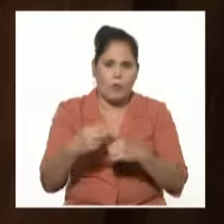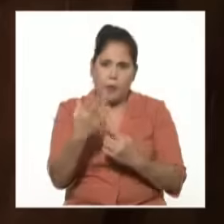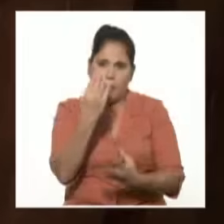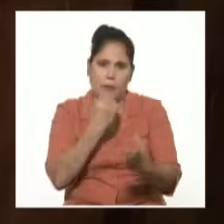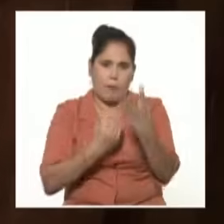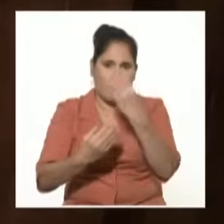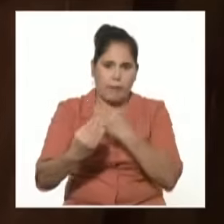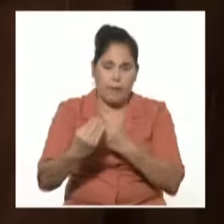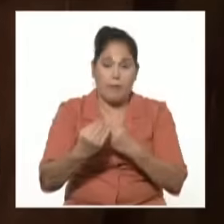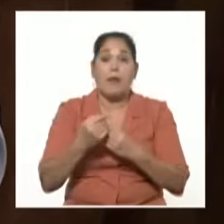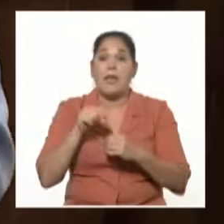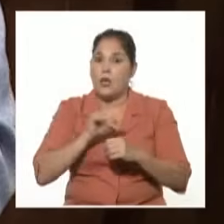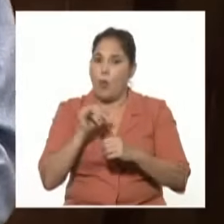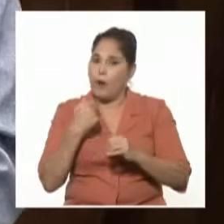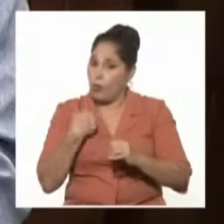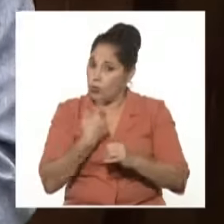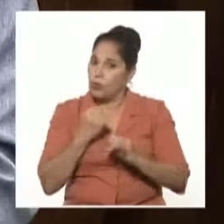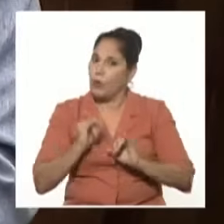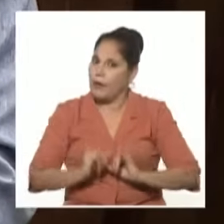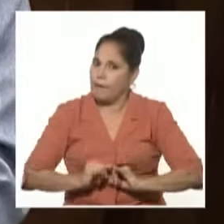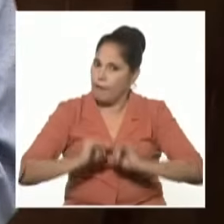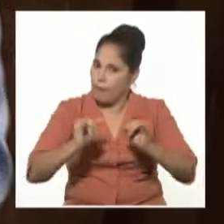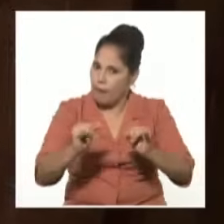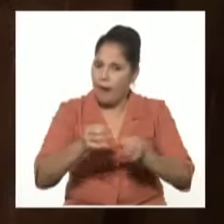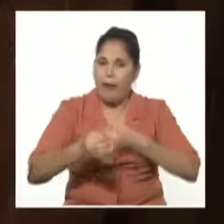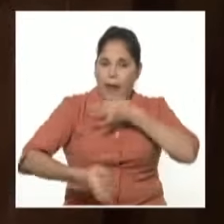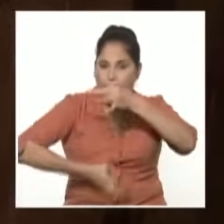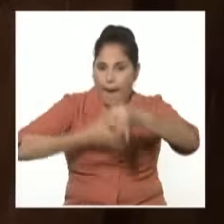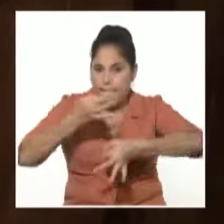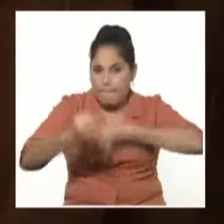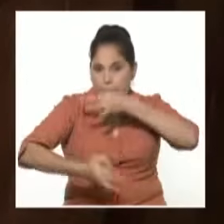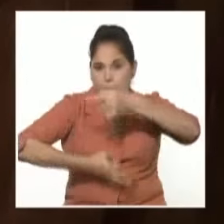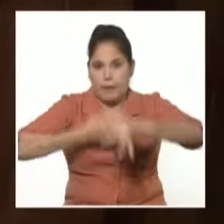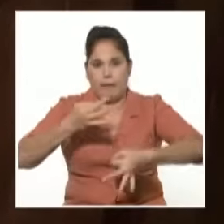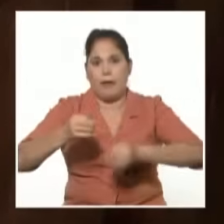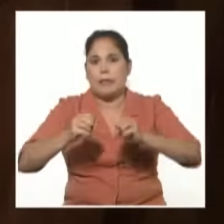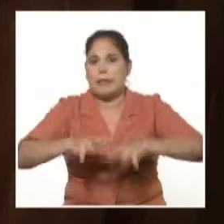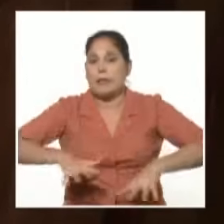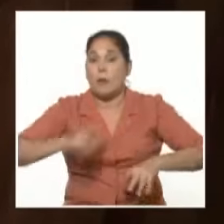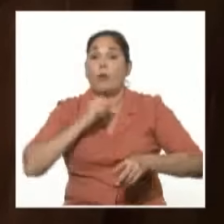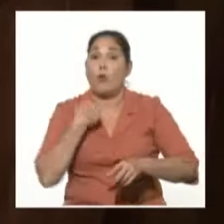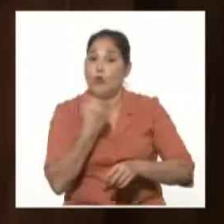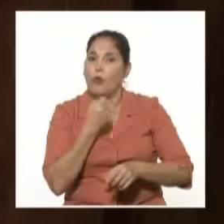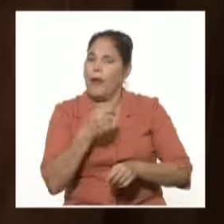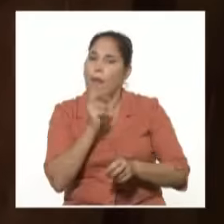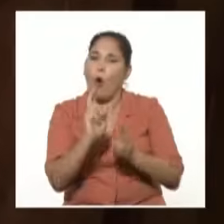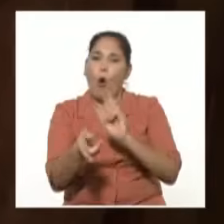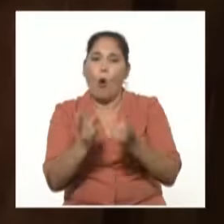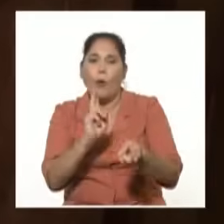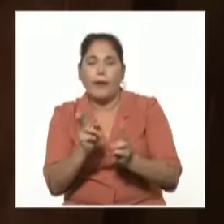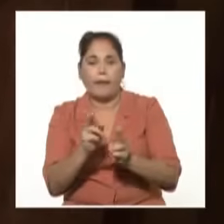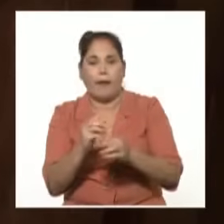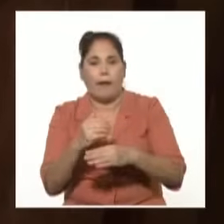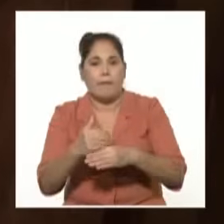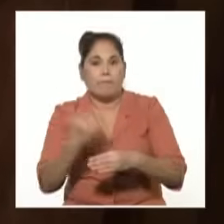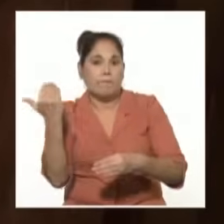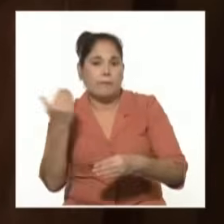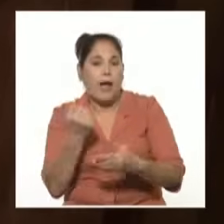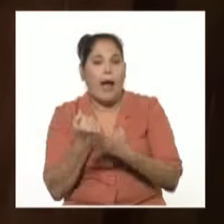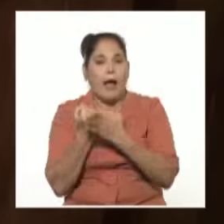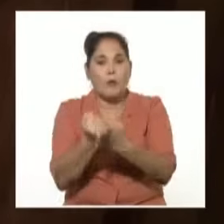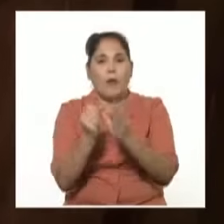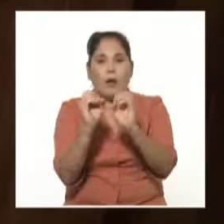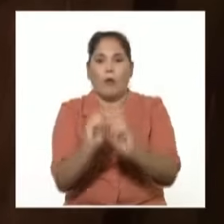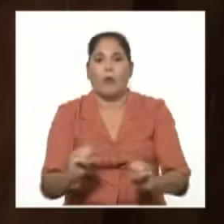para informar, explicar, argumentar, orientar, destrabar, ayudar a organizar